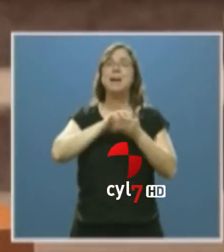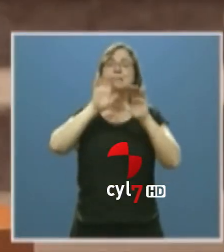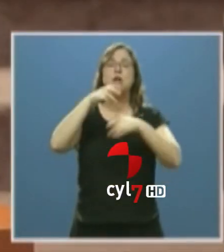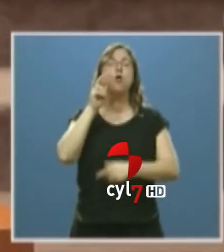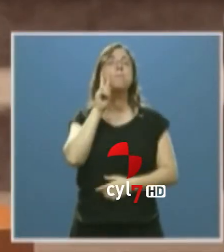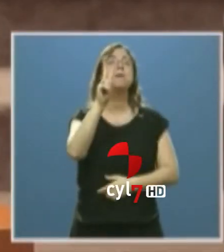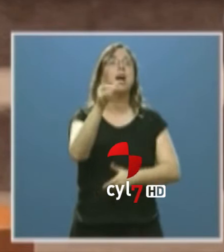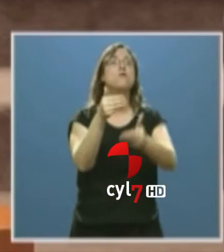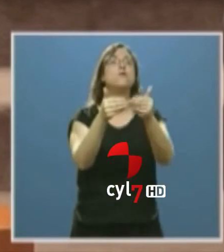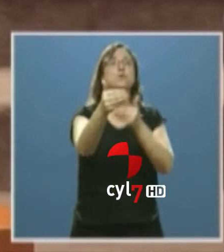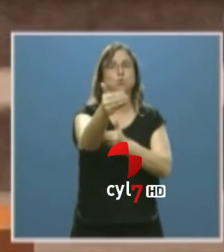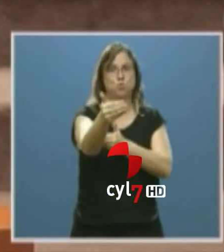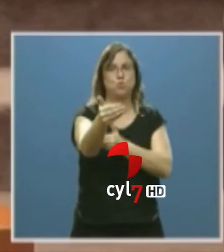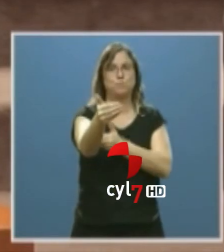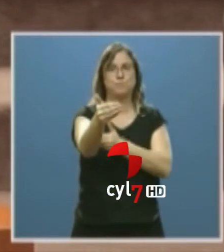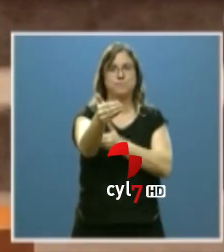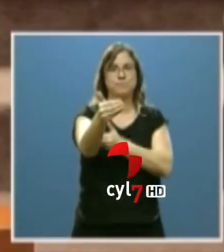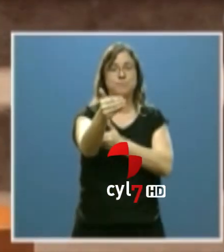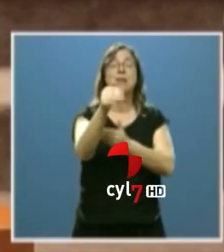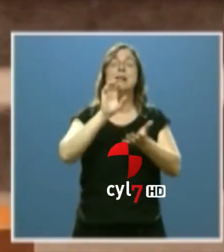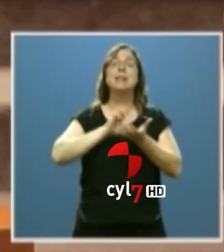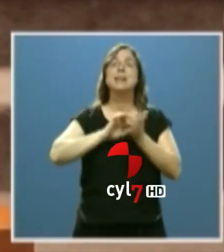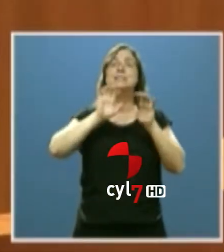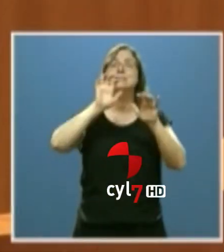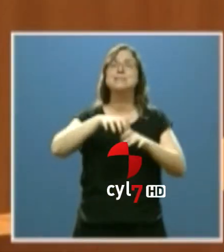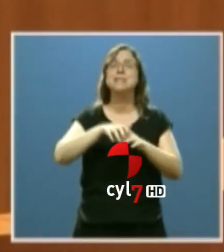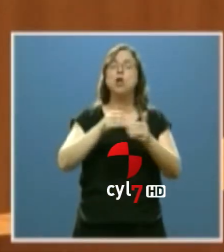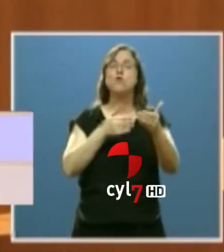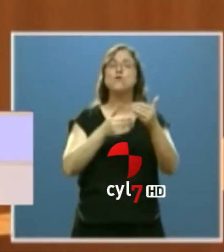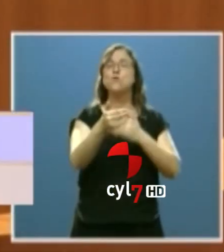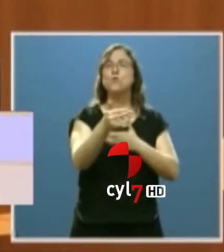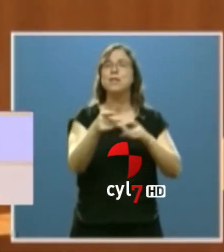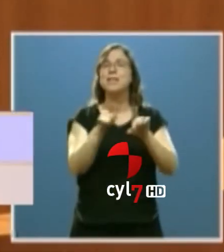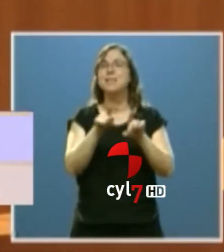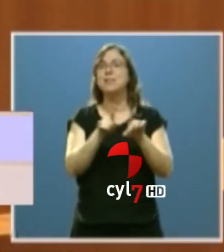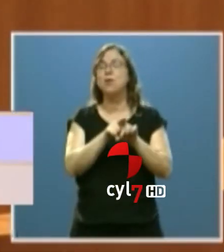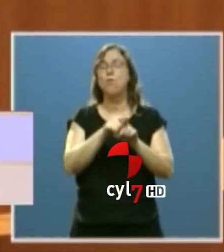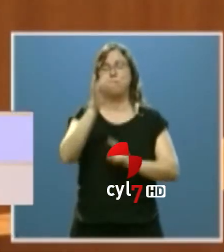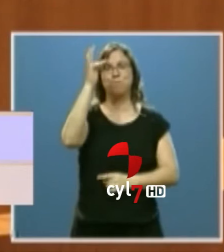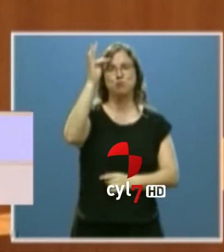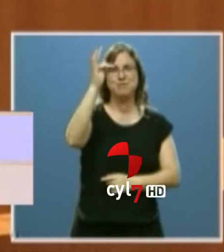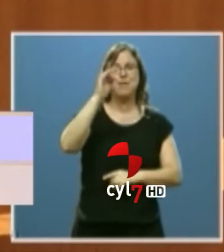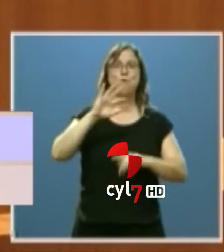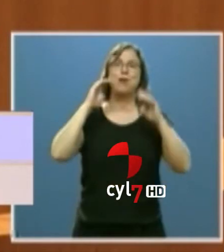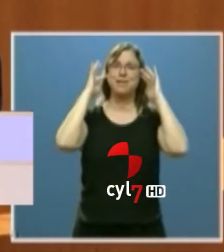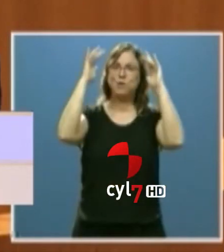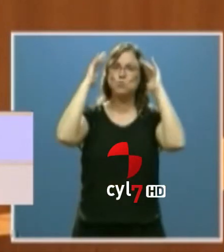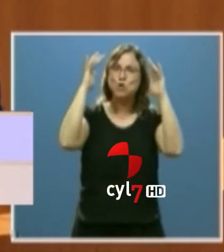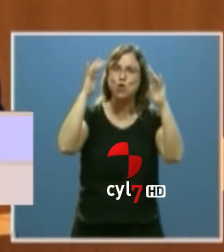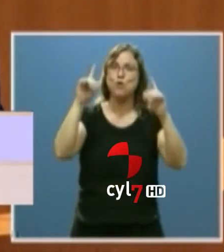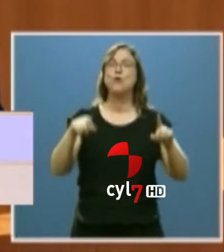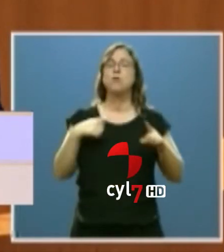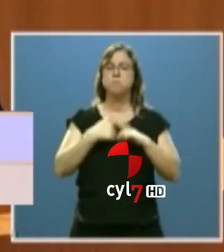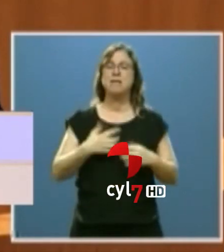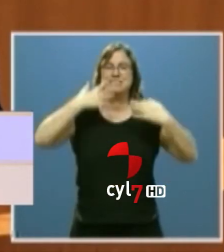futuro castilla y león mira el futuro con optimismo y con ilusión y con y